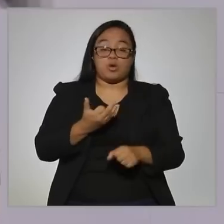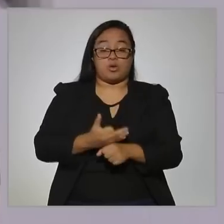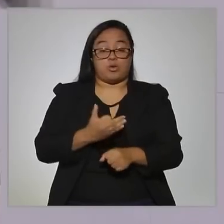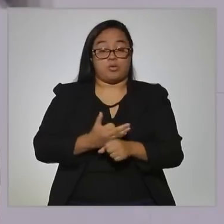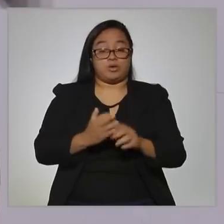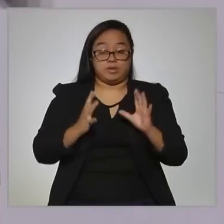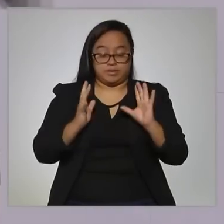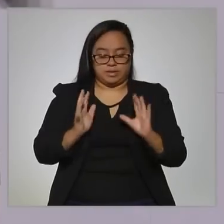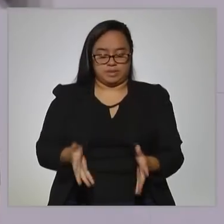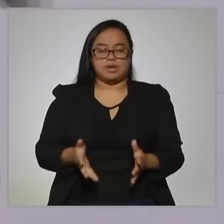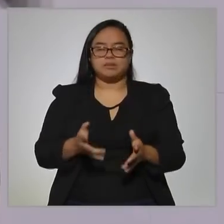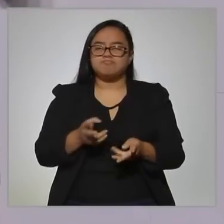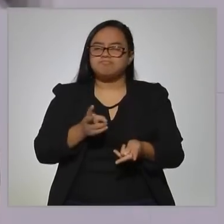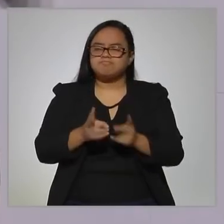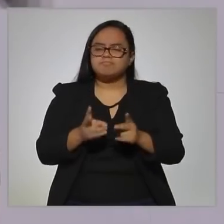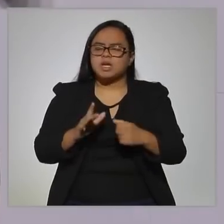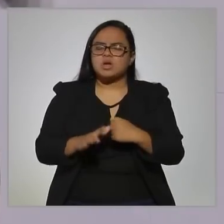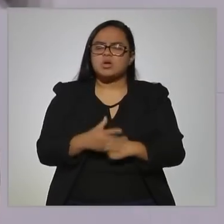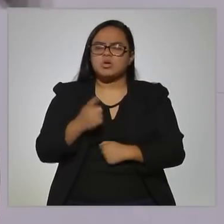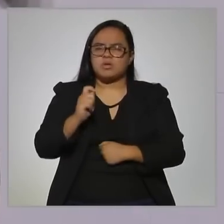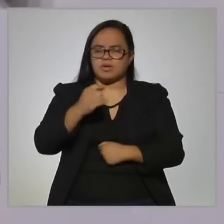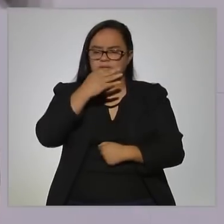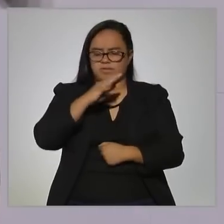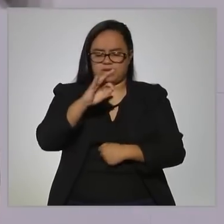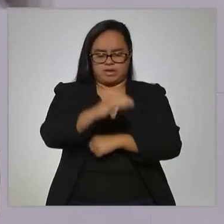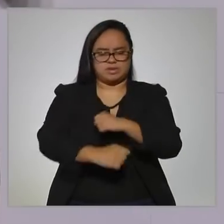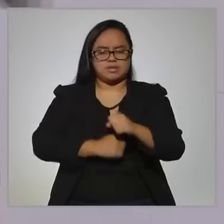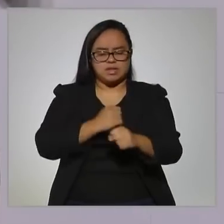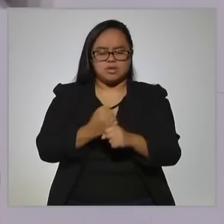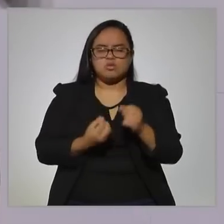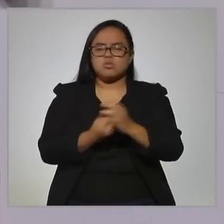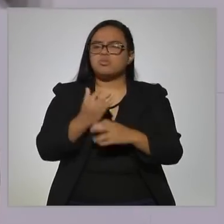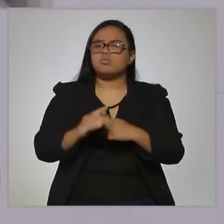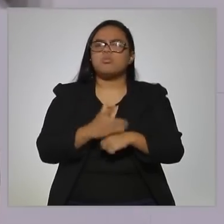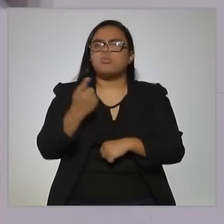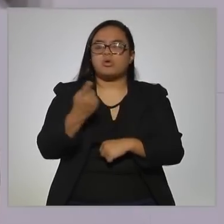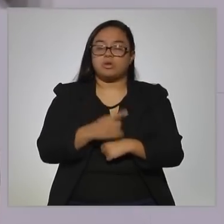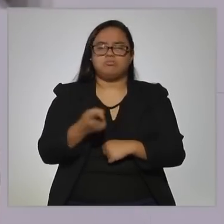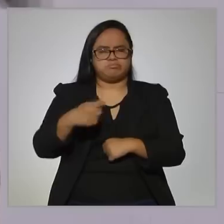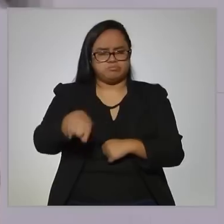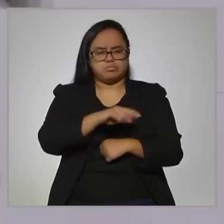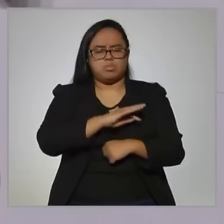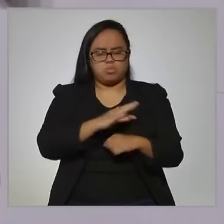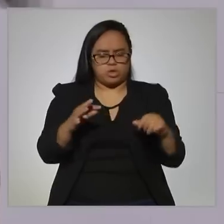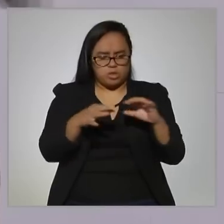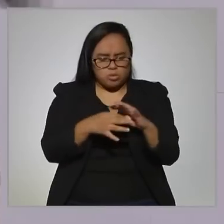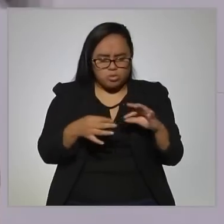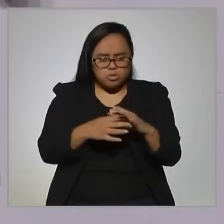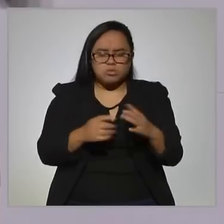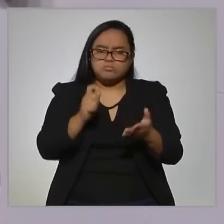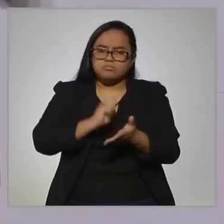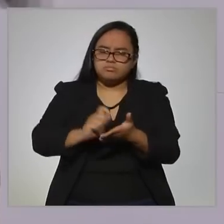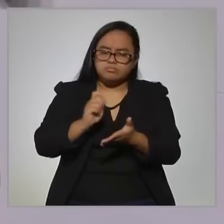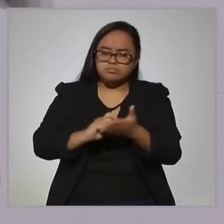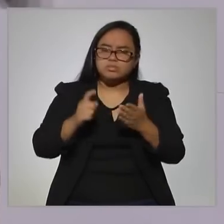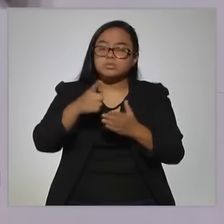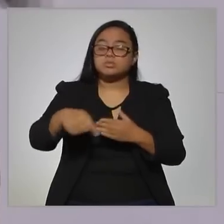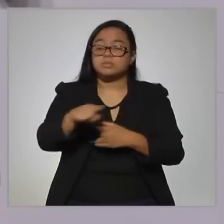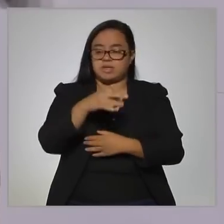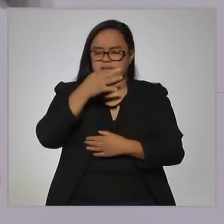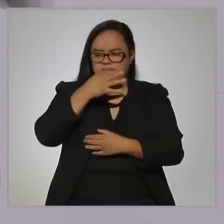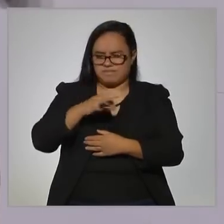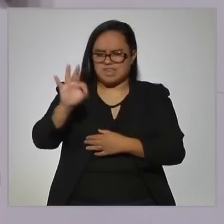vamos a hablar sobre por qué festejamos el Año Nuevo, quiero que nos cuenten, que nos escriban justo ustedes cómo celebraron